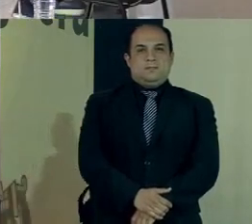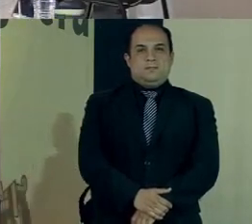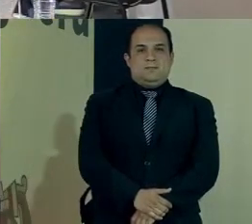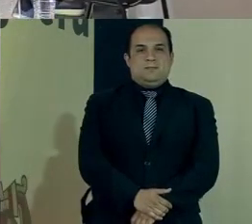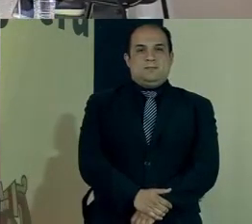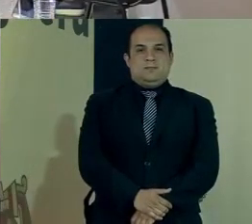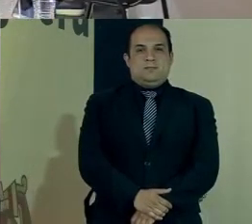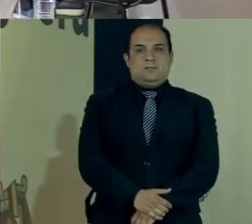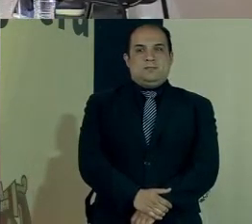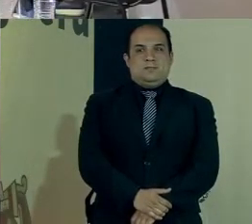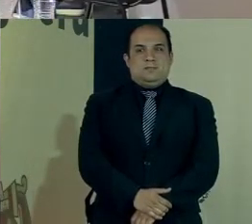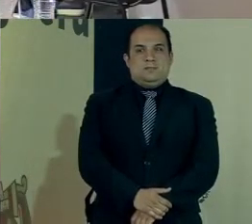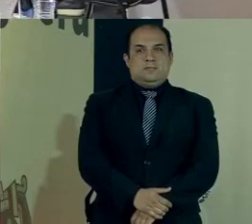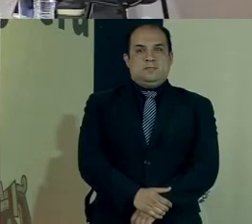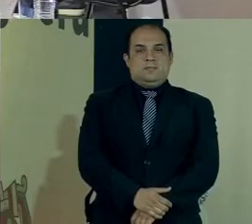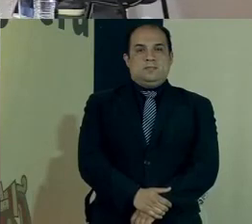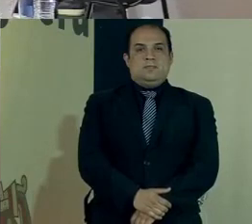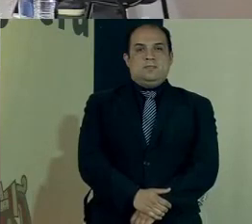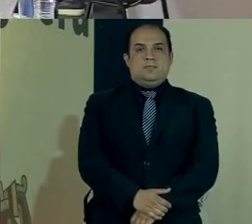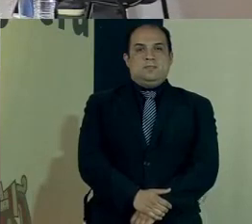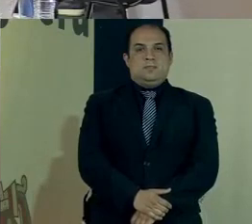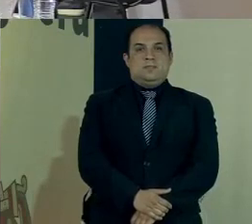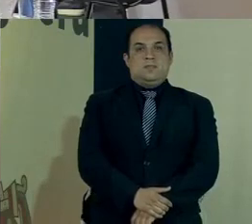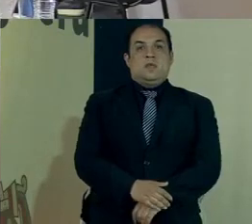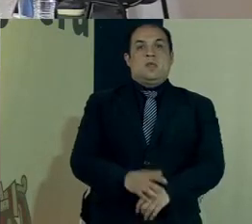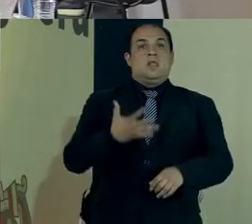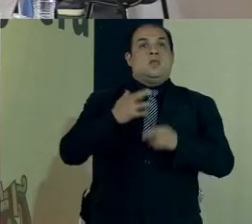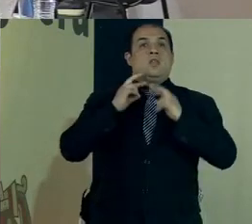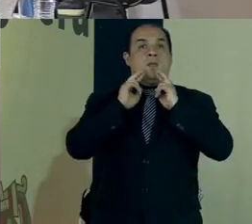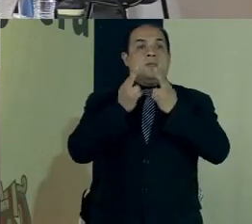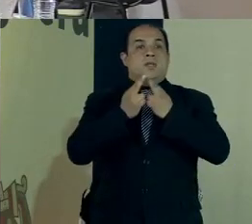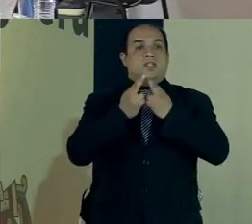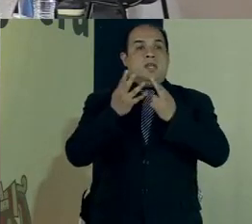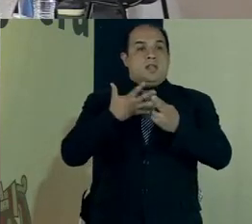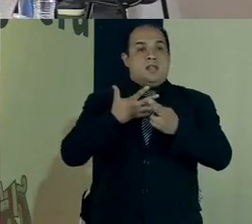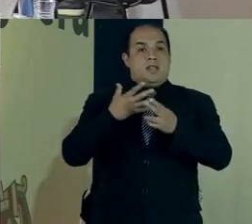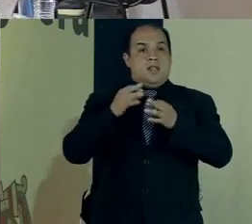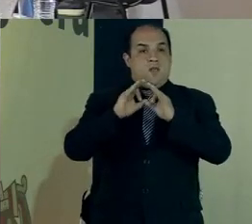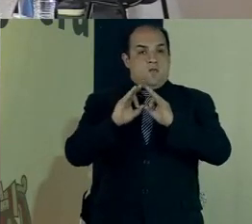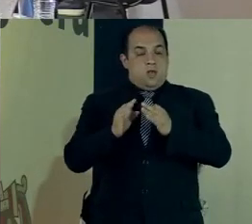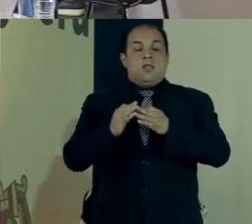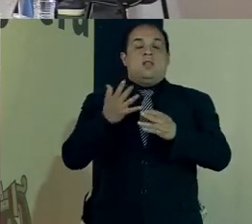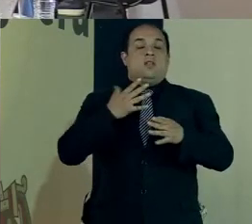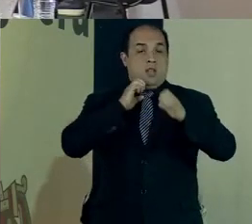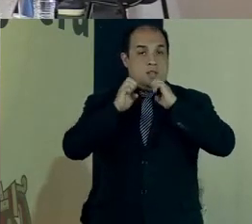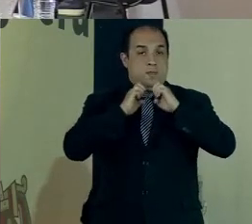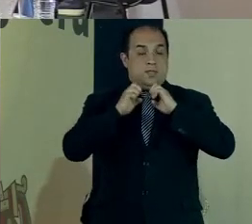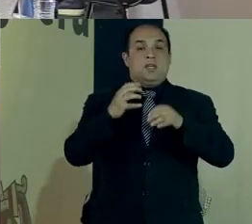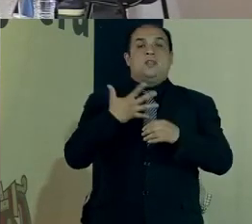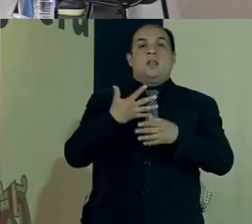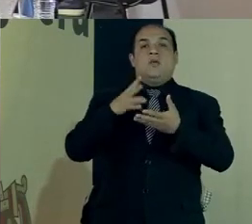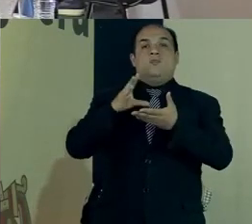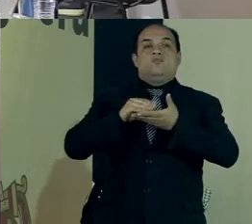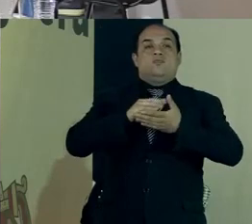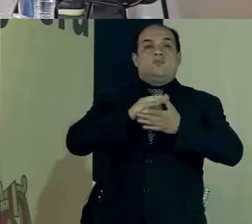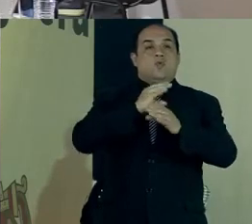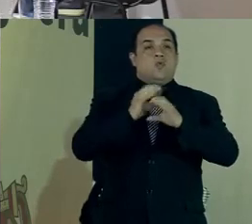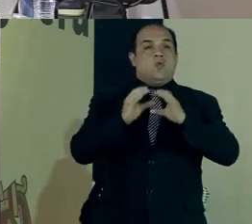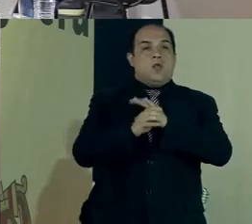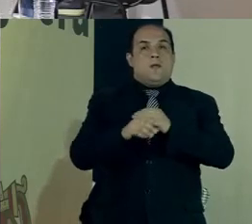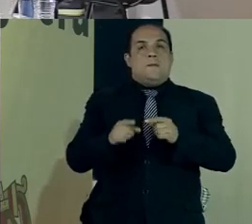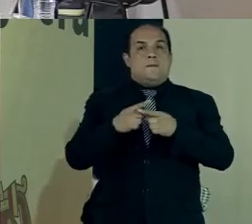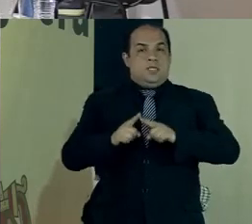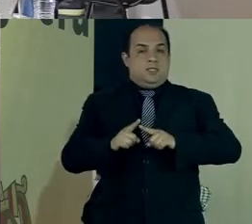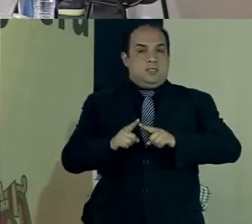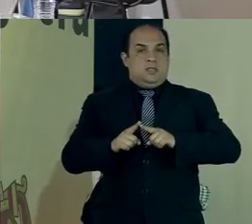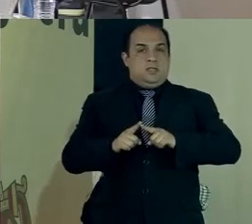y tenemos un novelista que reúne condiciones muy peculiares es novelista es autor de